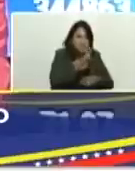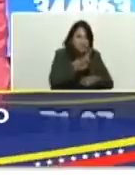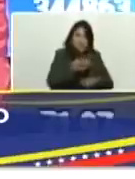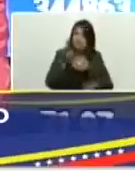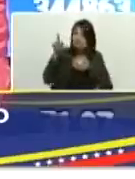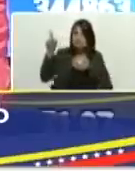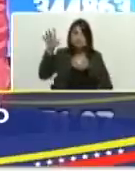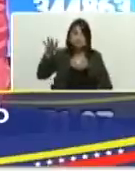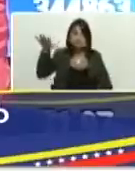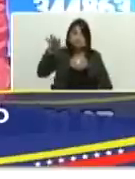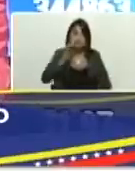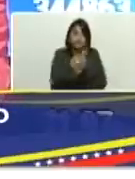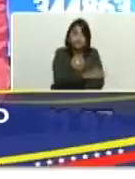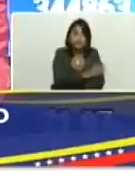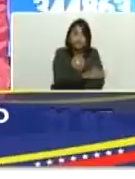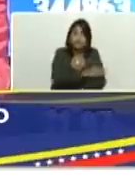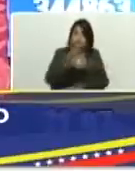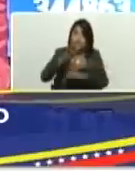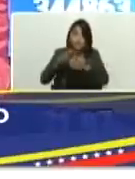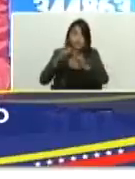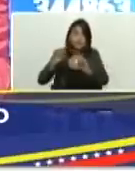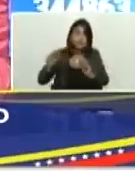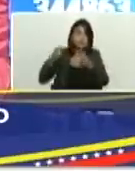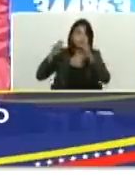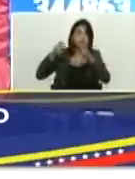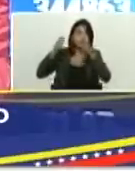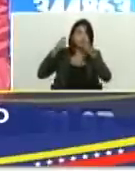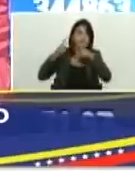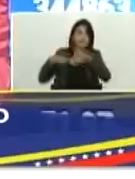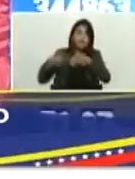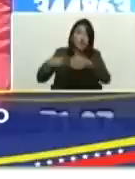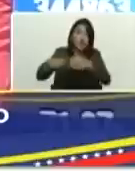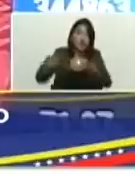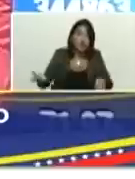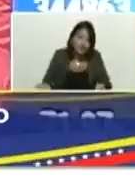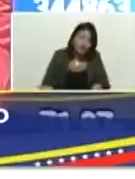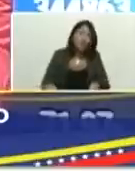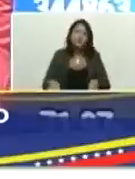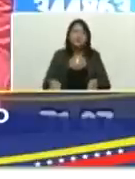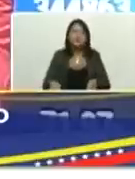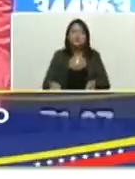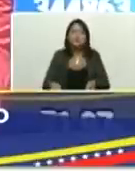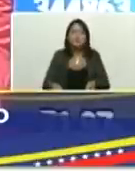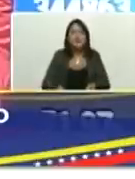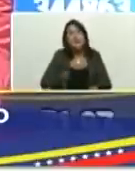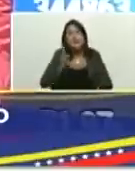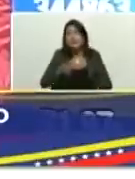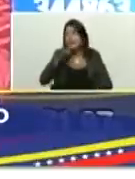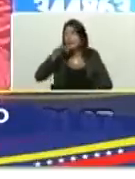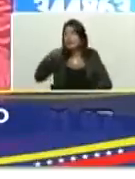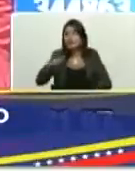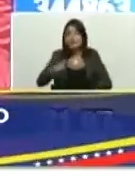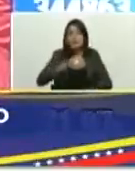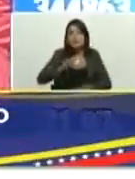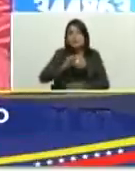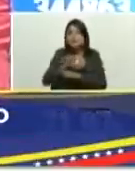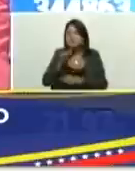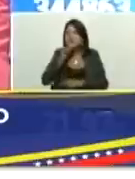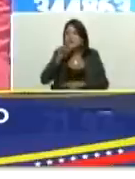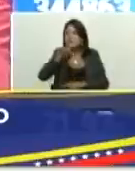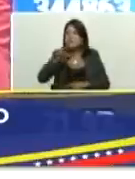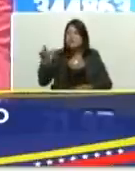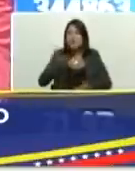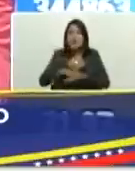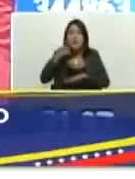diariamente hacen con su bloqueo, con su persecución. Hay que denunciar con nombre y apellido a las lenguas